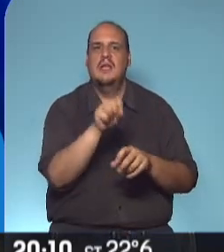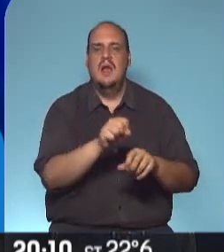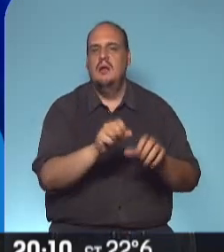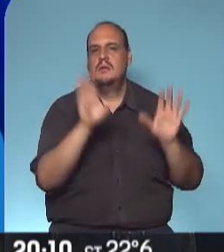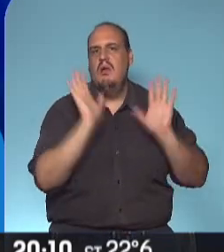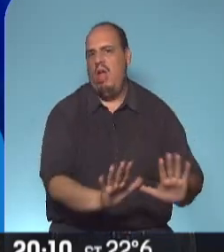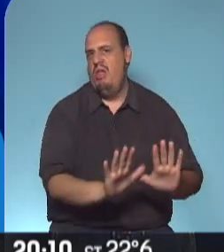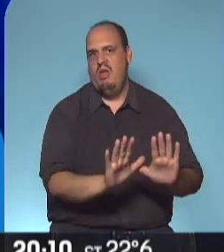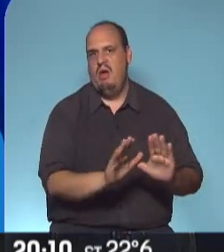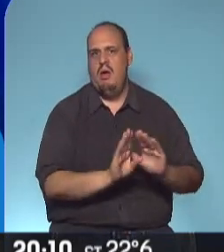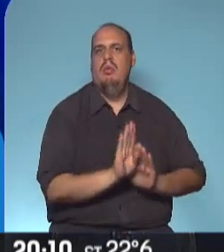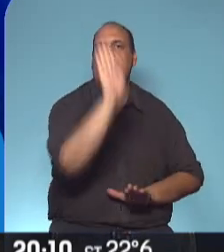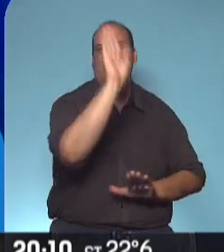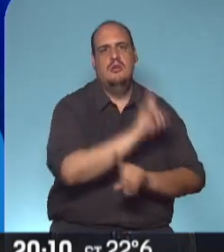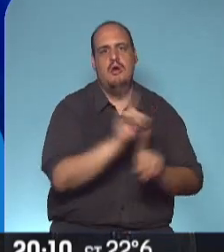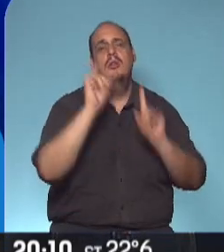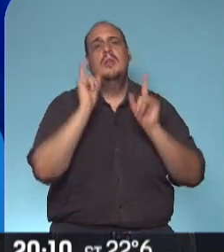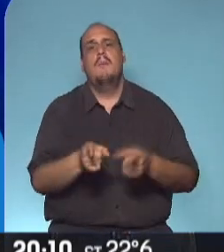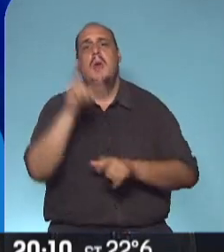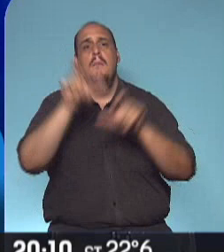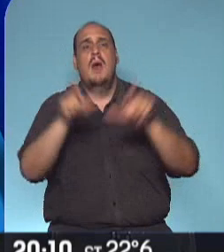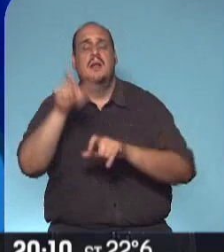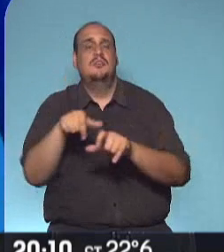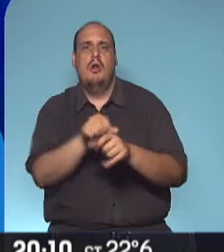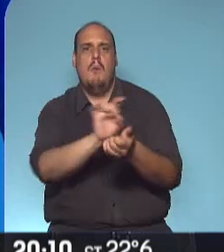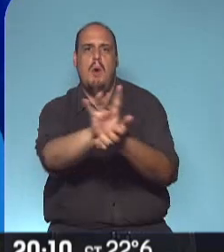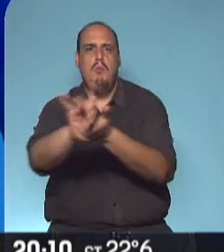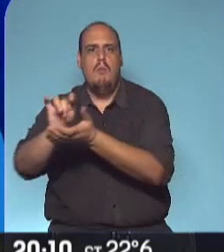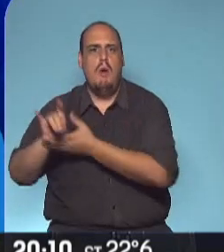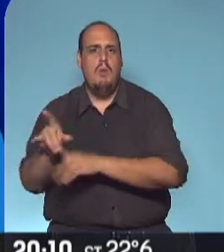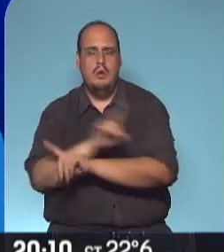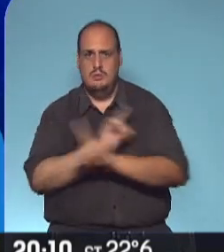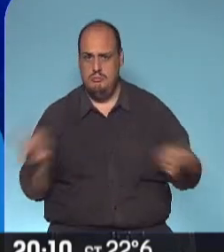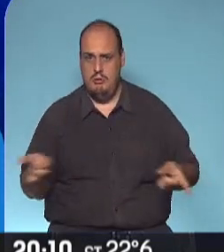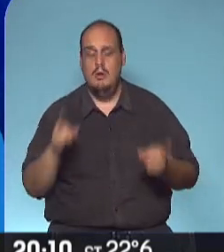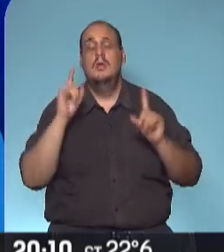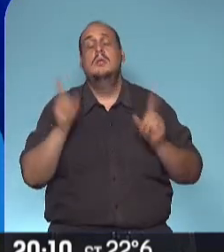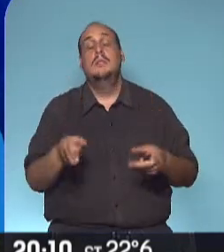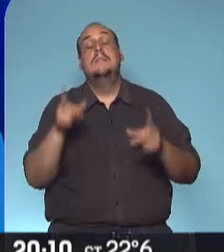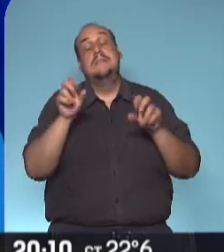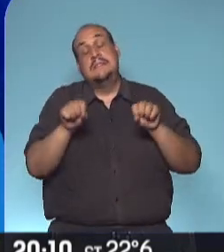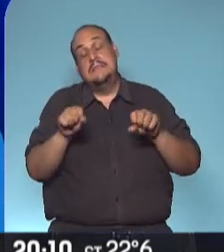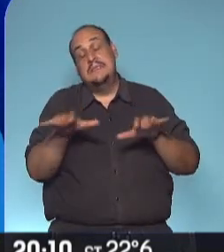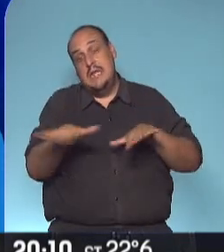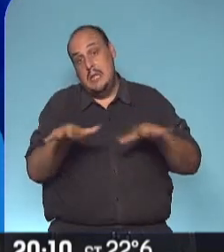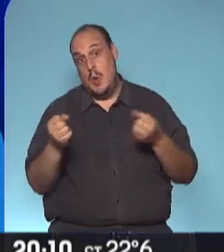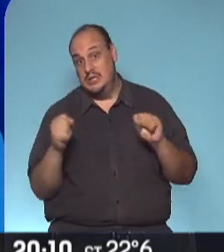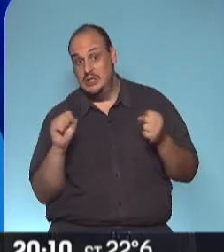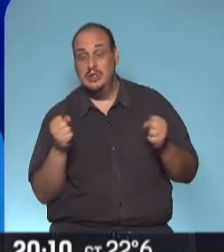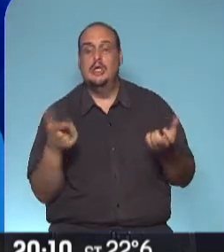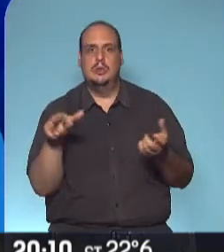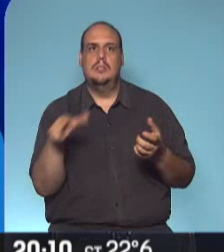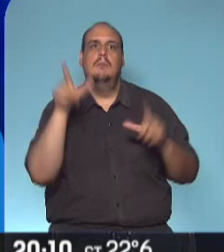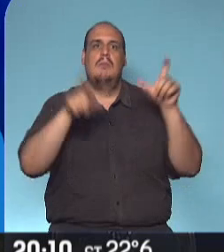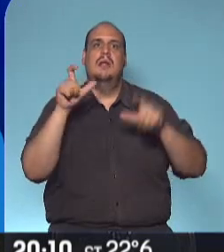evitar para prohibir los desalojos también hablaba sobre una situación tensa para tantos argentinos están el exterior que son aquellos que están